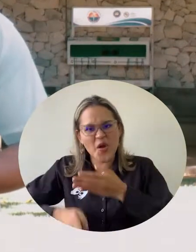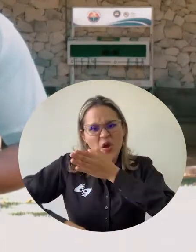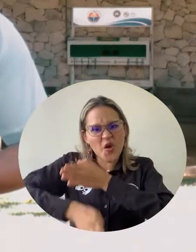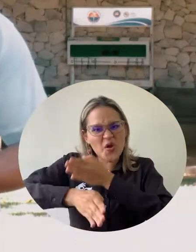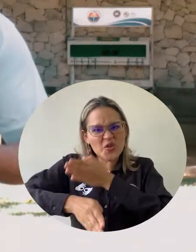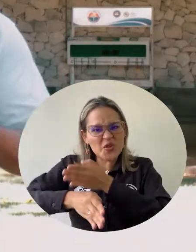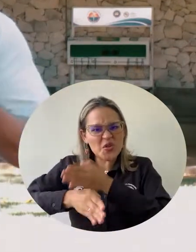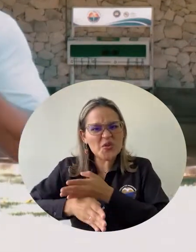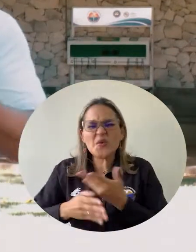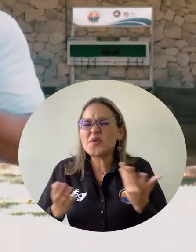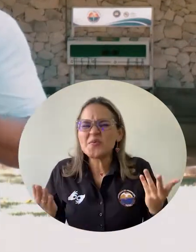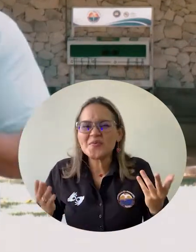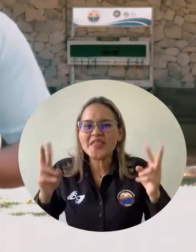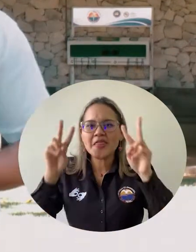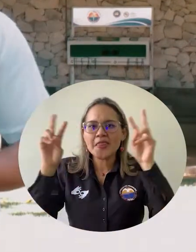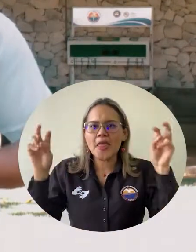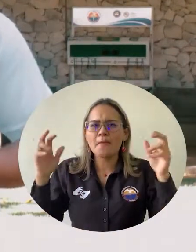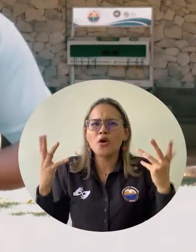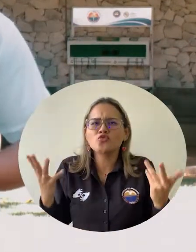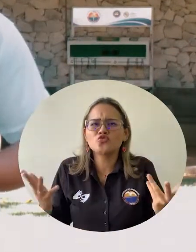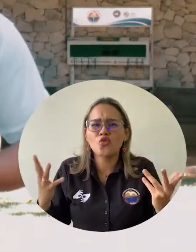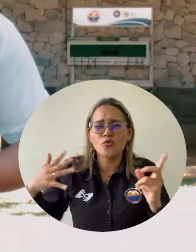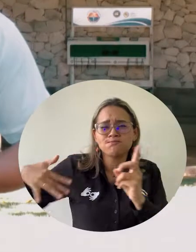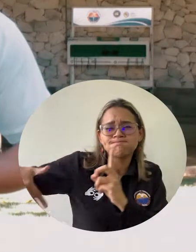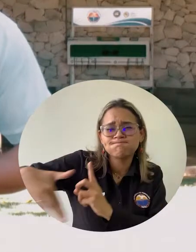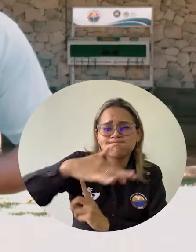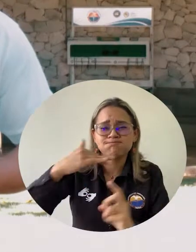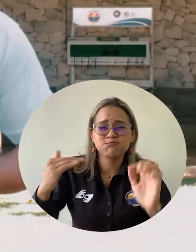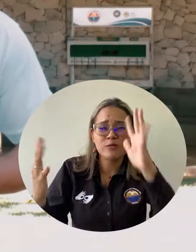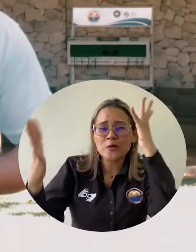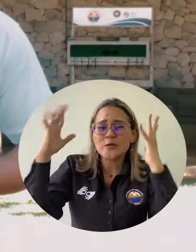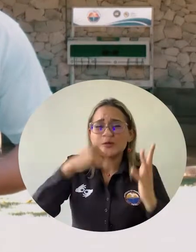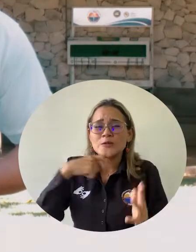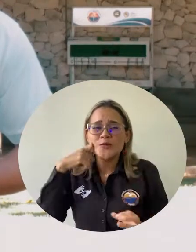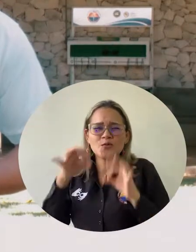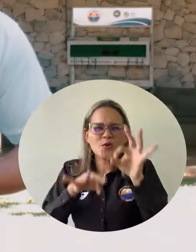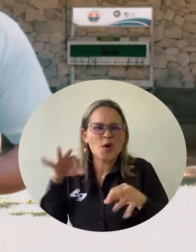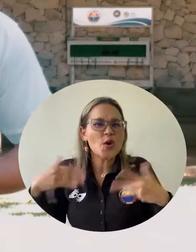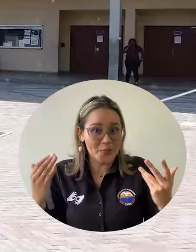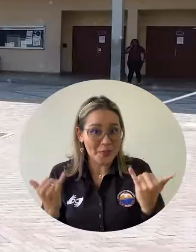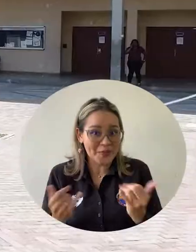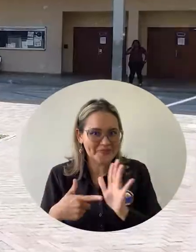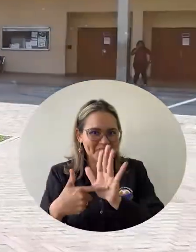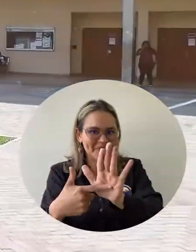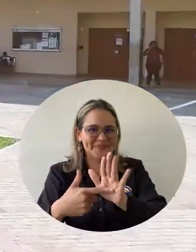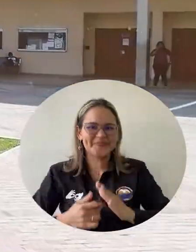sobre la iniciativa para promover la conservación de nuestro bosque seco tropical. Ya regresamos.